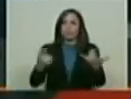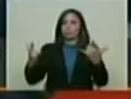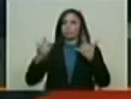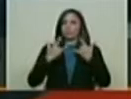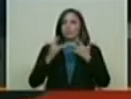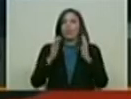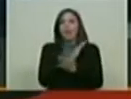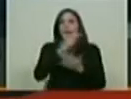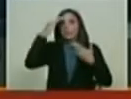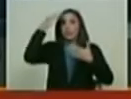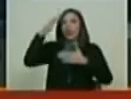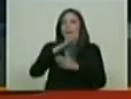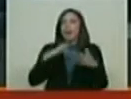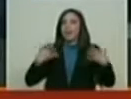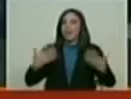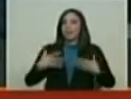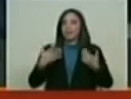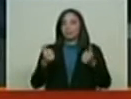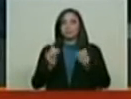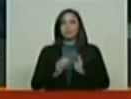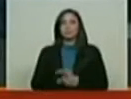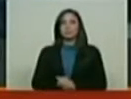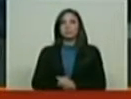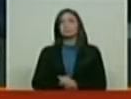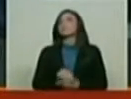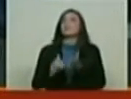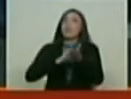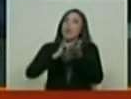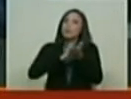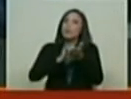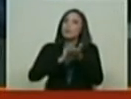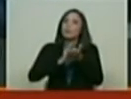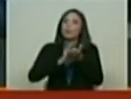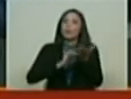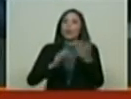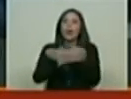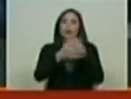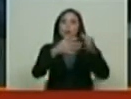alegría de saludo. Así que a la ciudad de Nueva York, a los movimientos sociales,